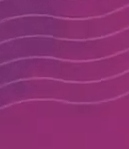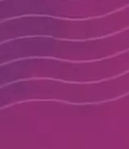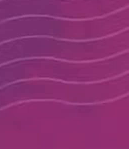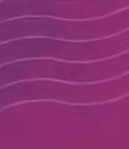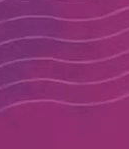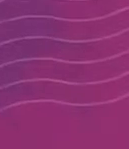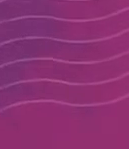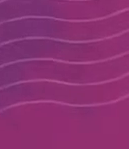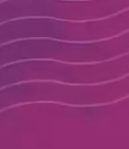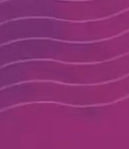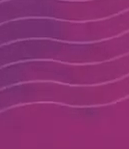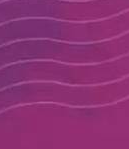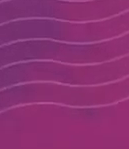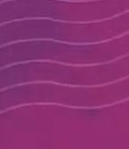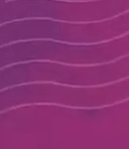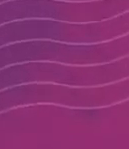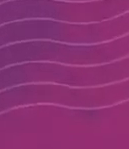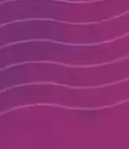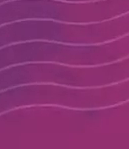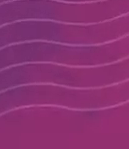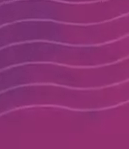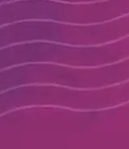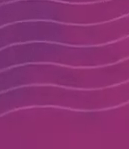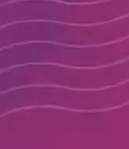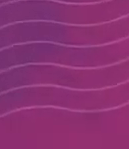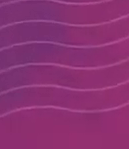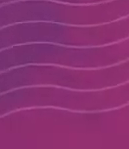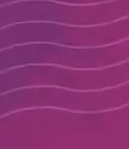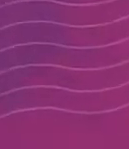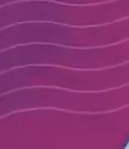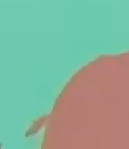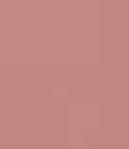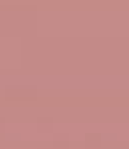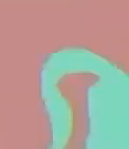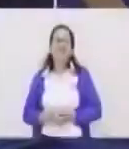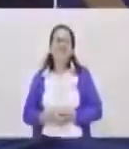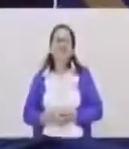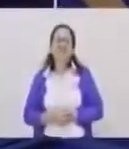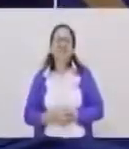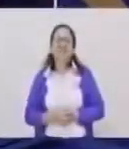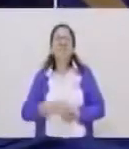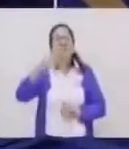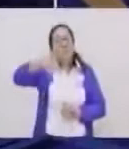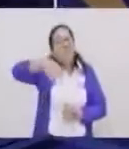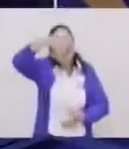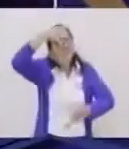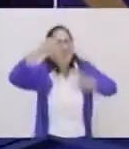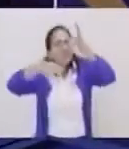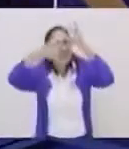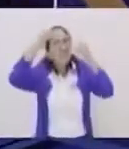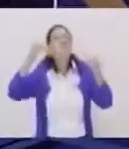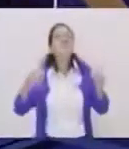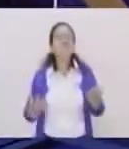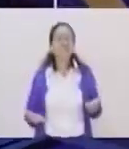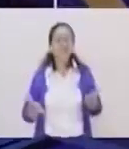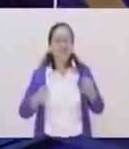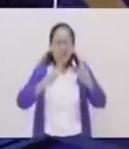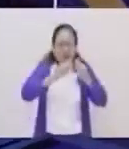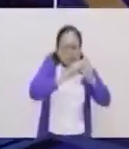¿Qué aprendimos hoy? Hoy aprendimos a